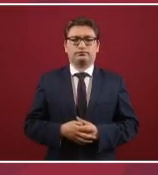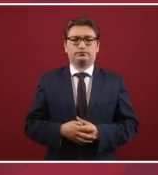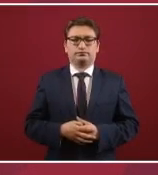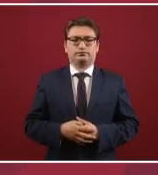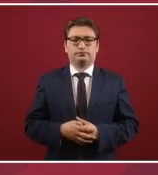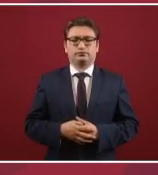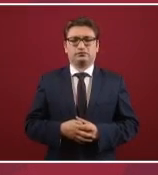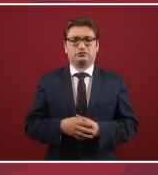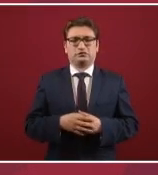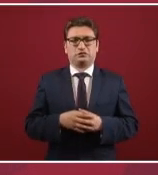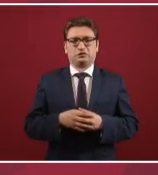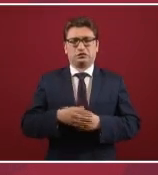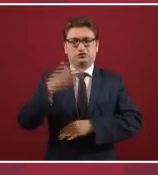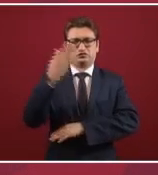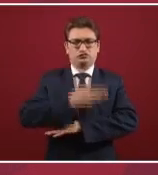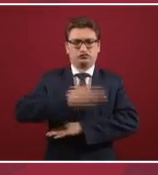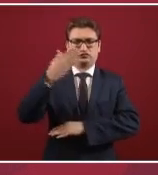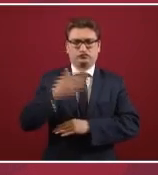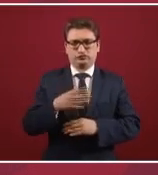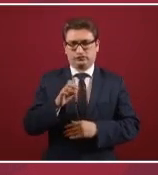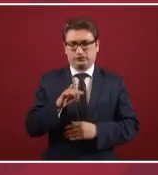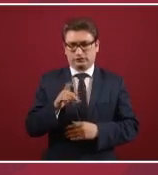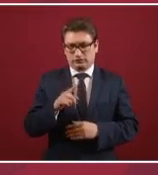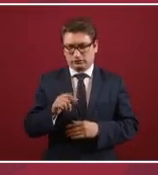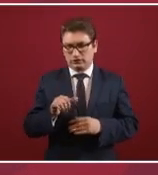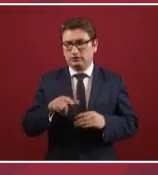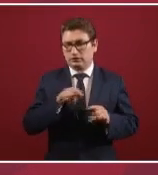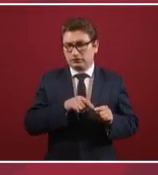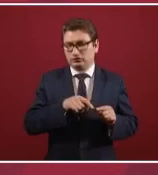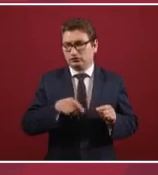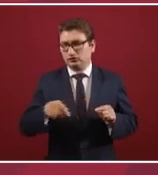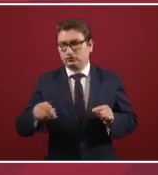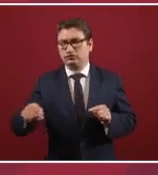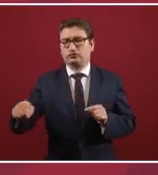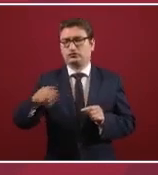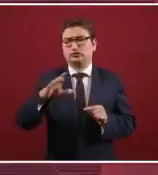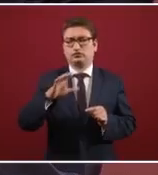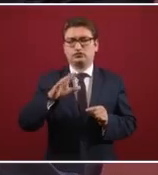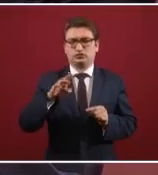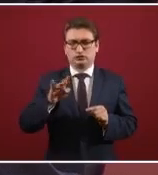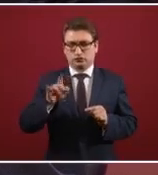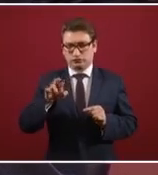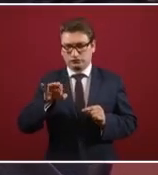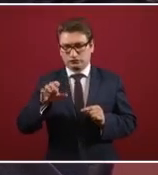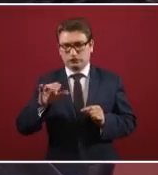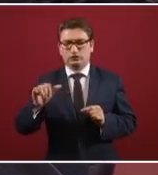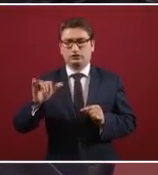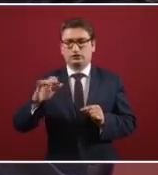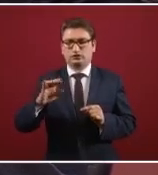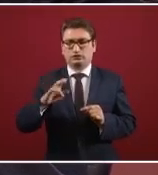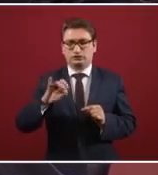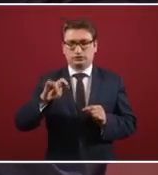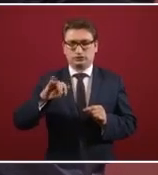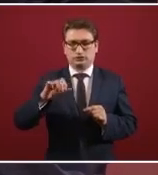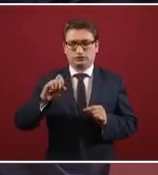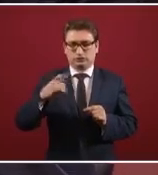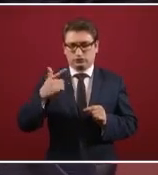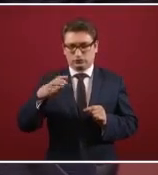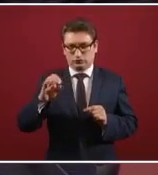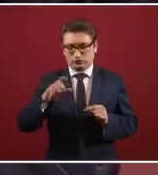desde la caseta esperanza desde antes desde las cumbres del colchón a